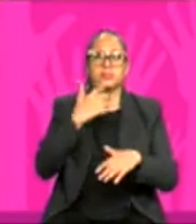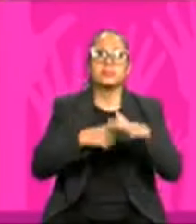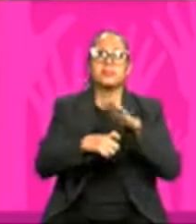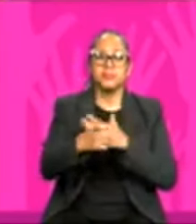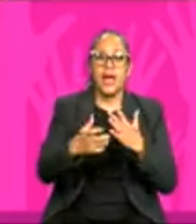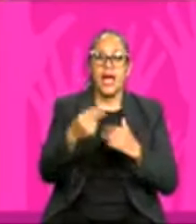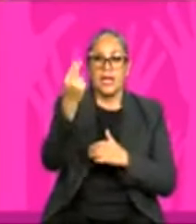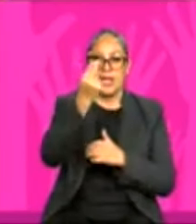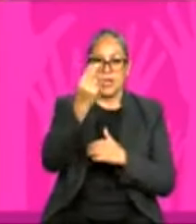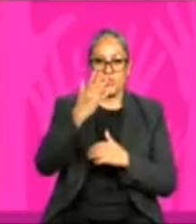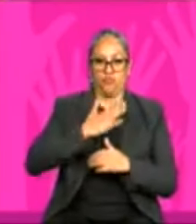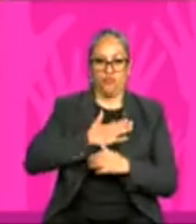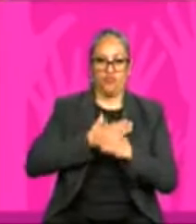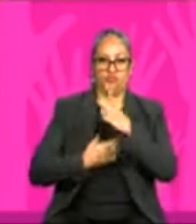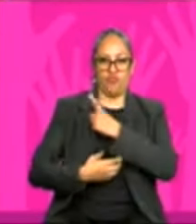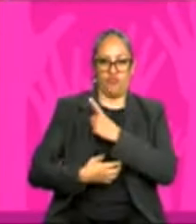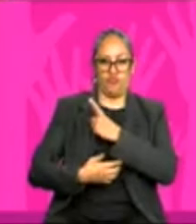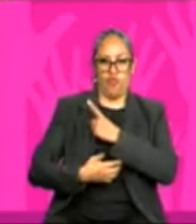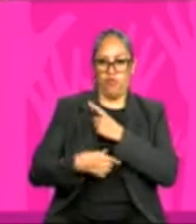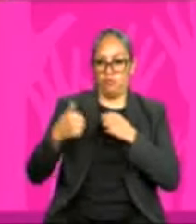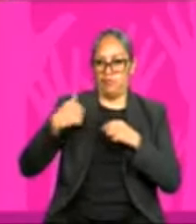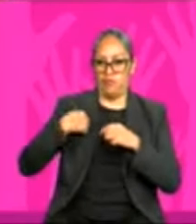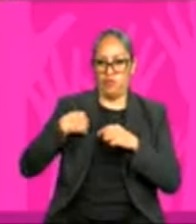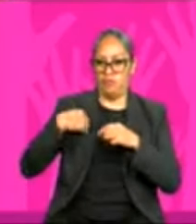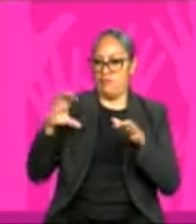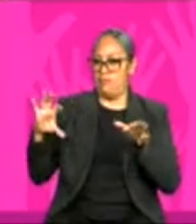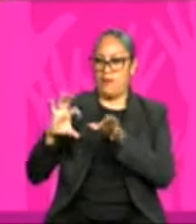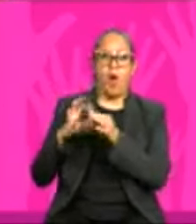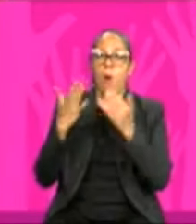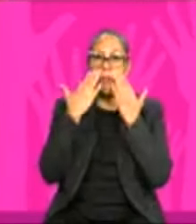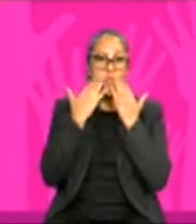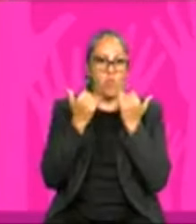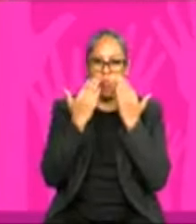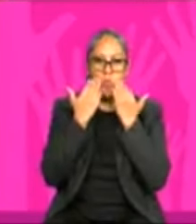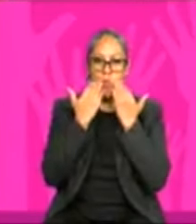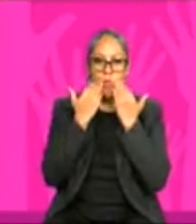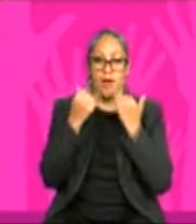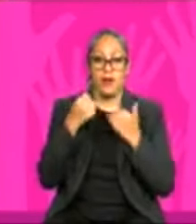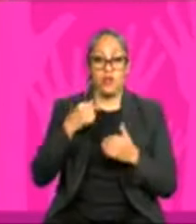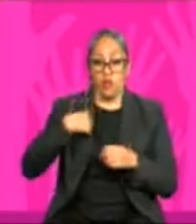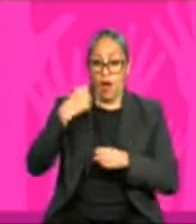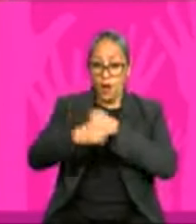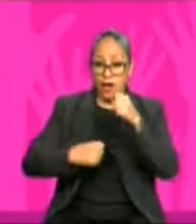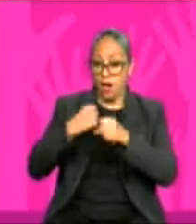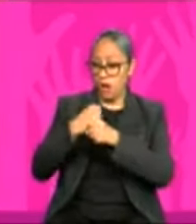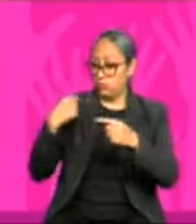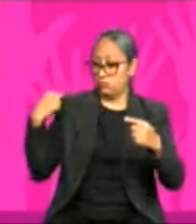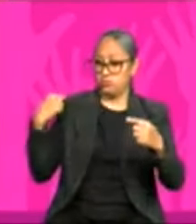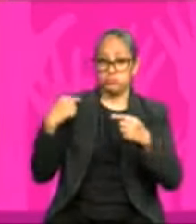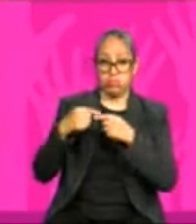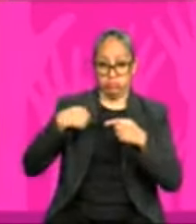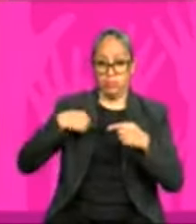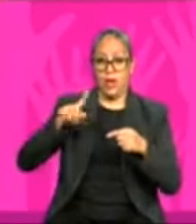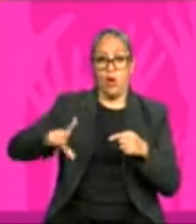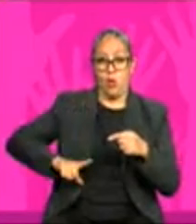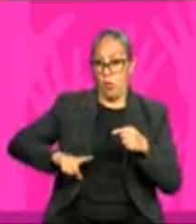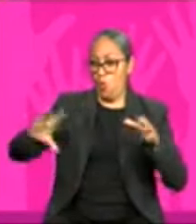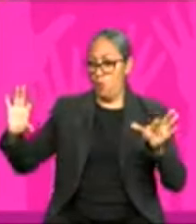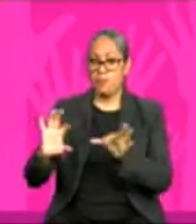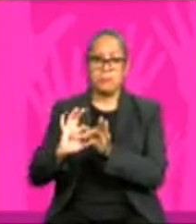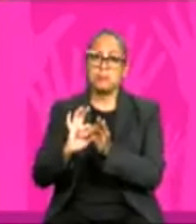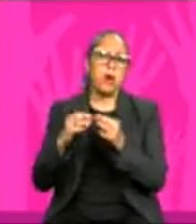necesita ser independiente de los corruptos. Yo no he sido parte de todos estos años de malos gobiernos en los que